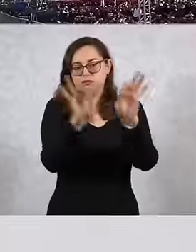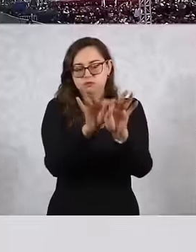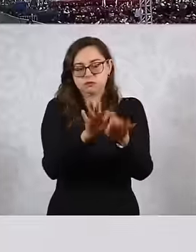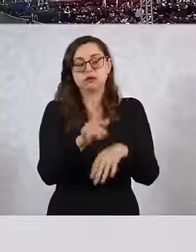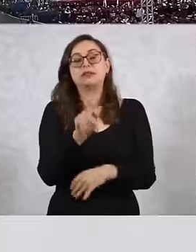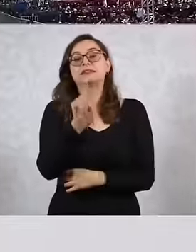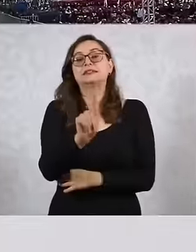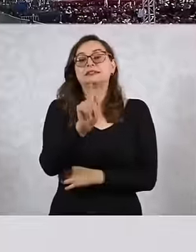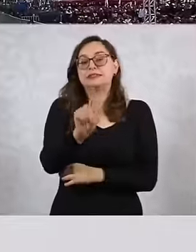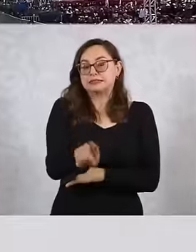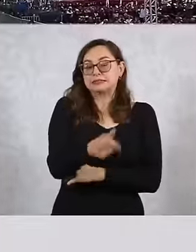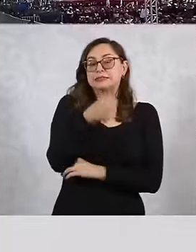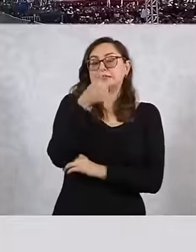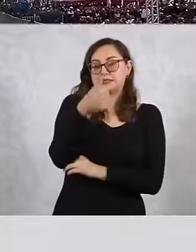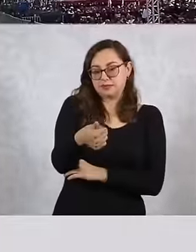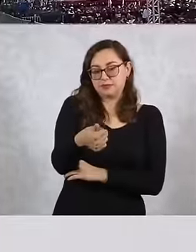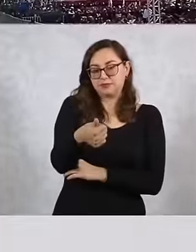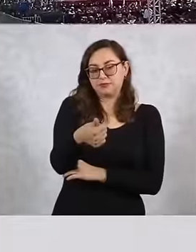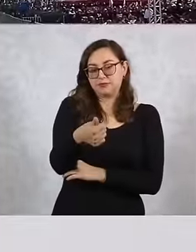76.